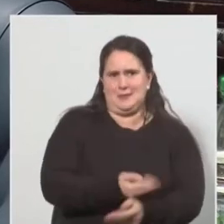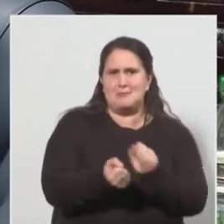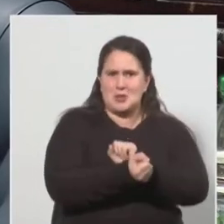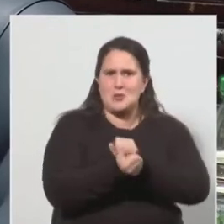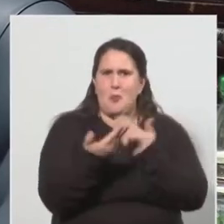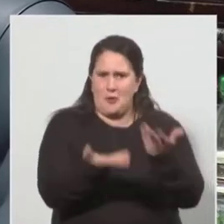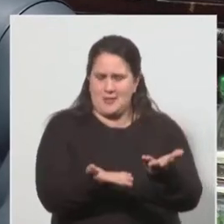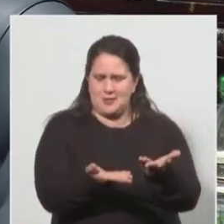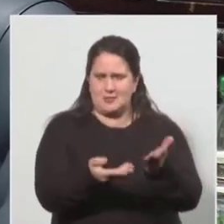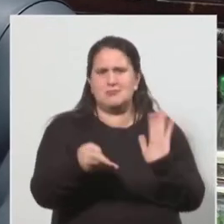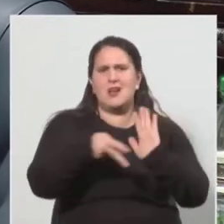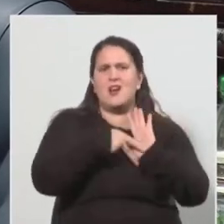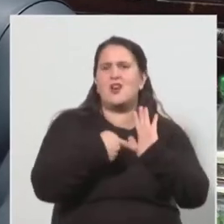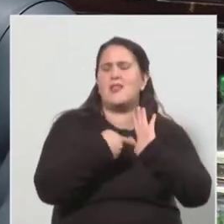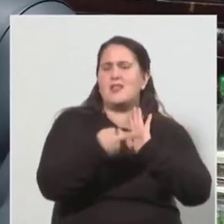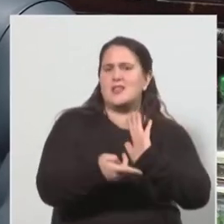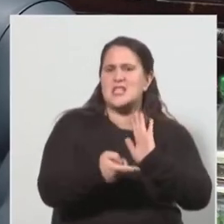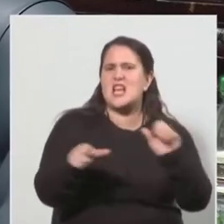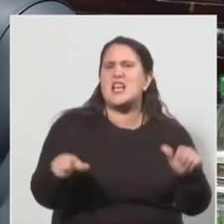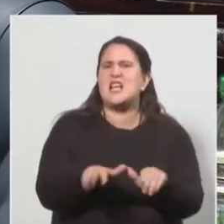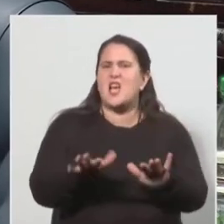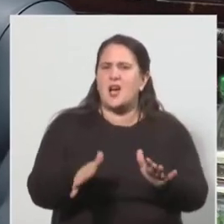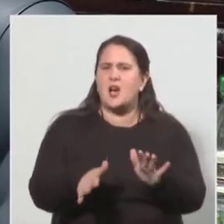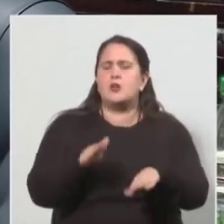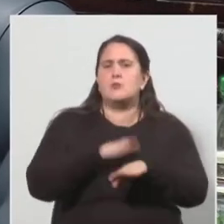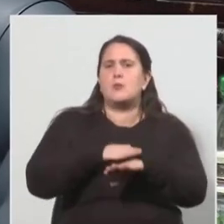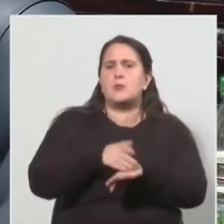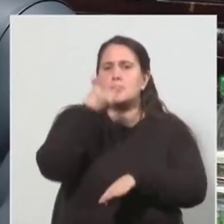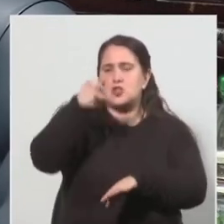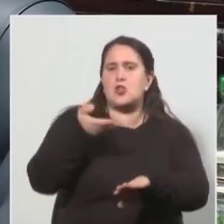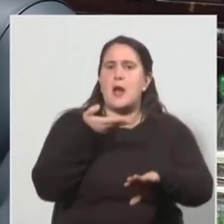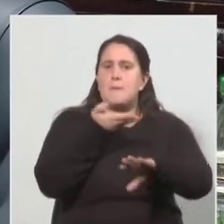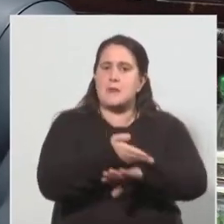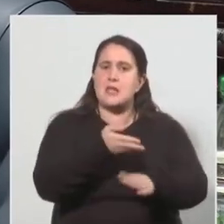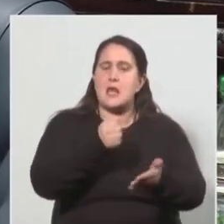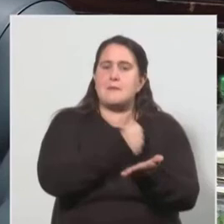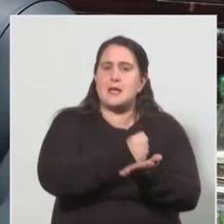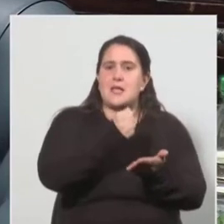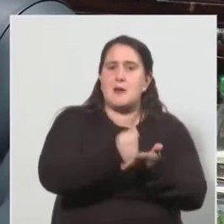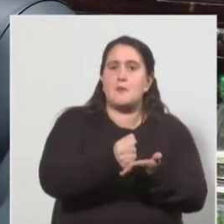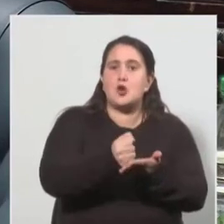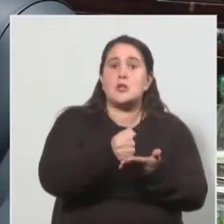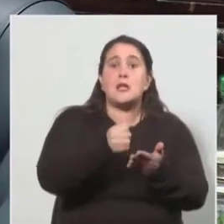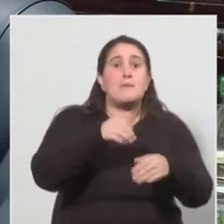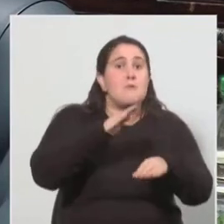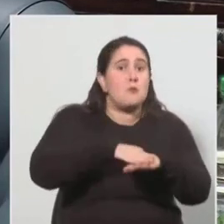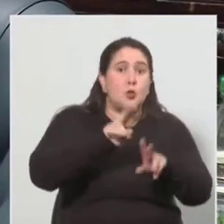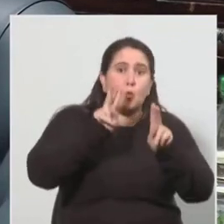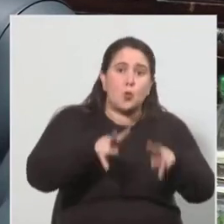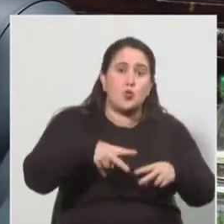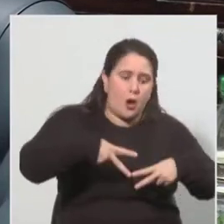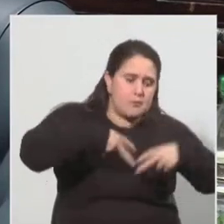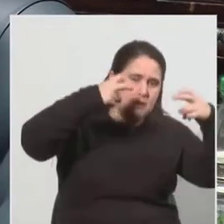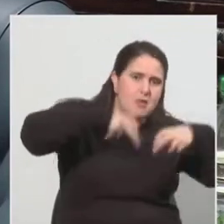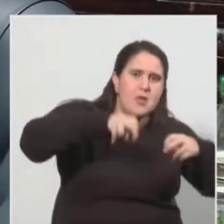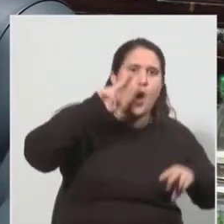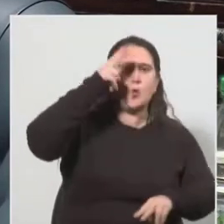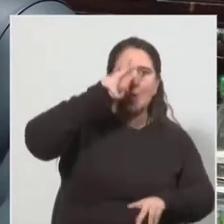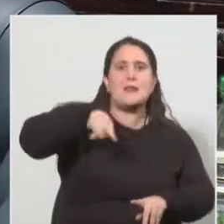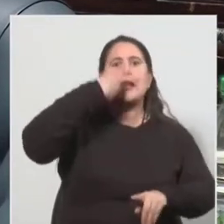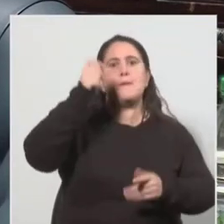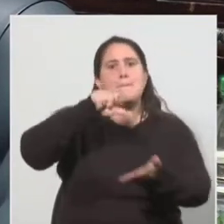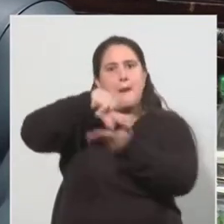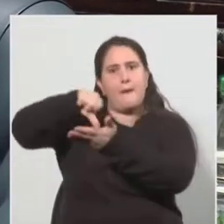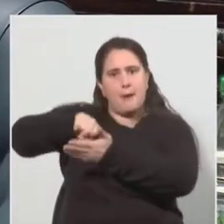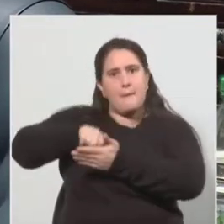¿Estaba previsto en la normativa qué hacer cuando el solicitante del pasaporte está siendo investigado en Uruguay y